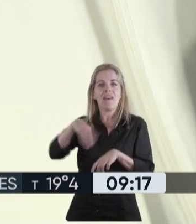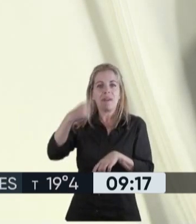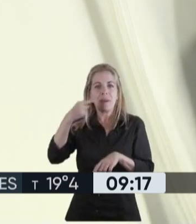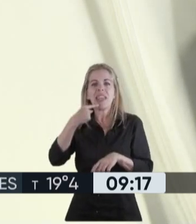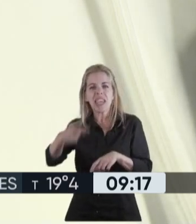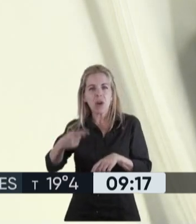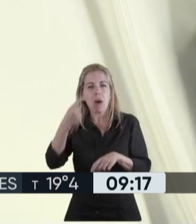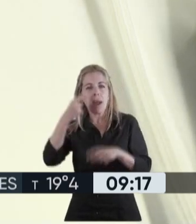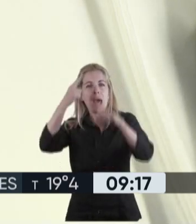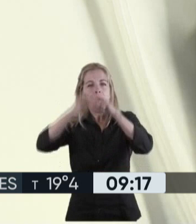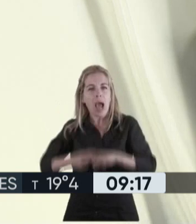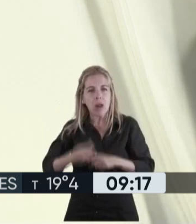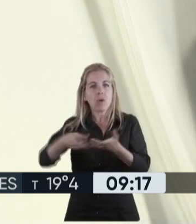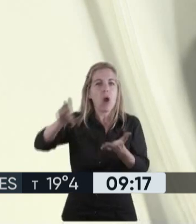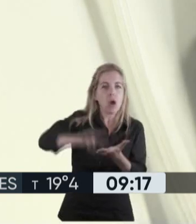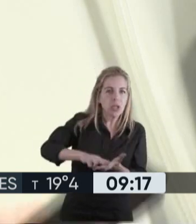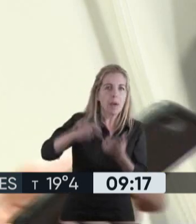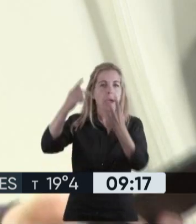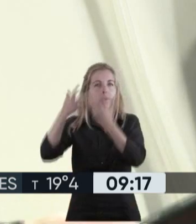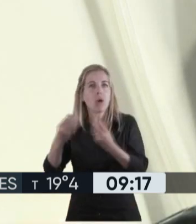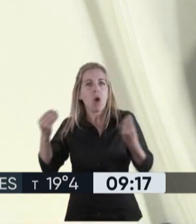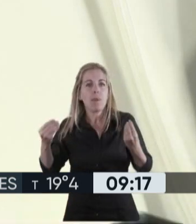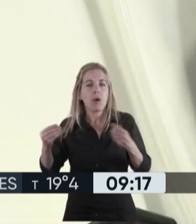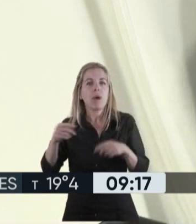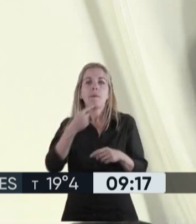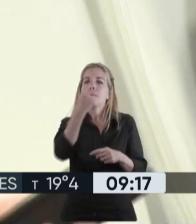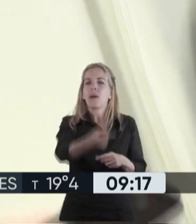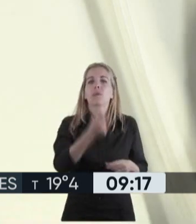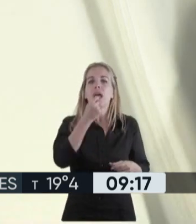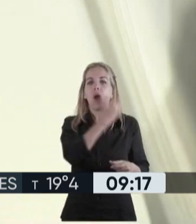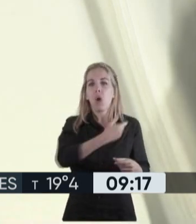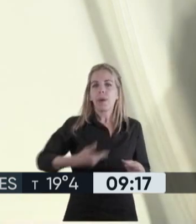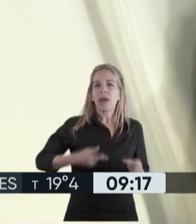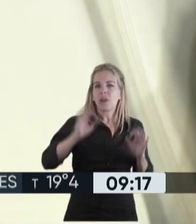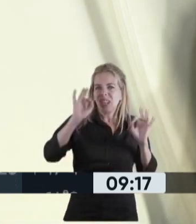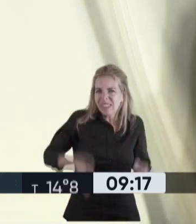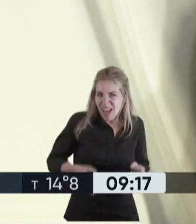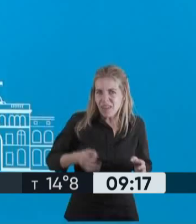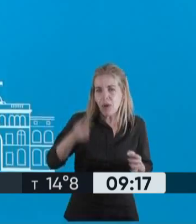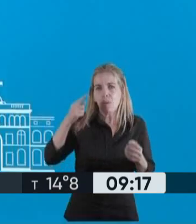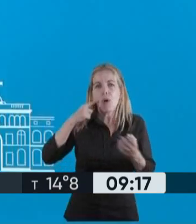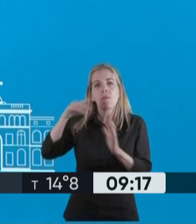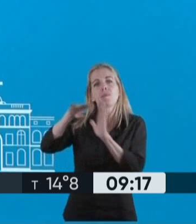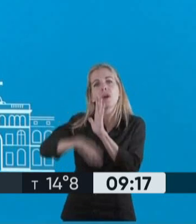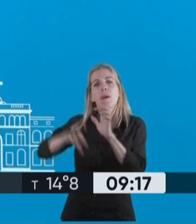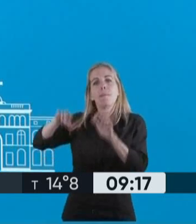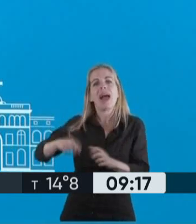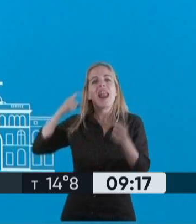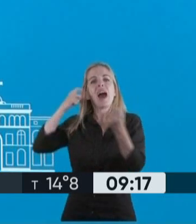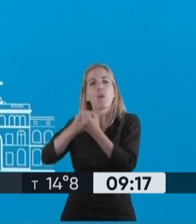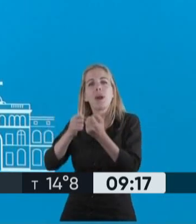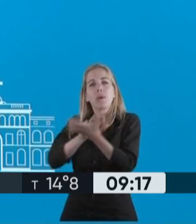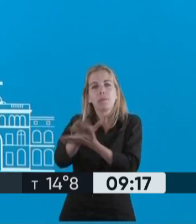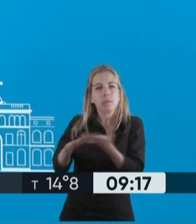son las palabras que usaron. ¿El gobierno ya da por hecho que se va a readaptar el programa con el FMI? El ministro Guzmán está en